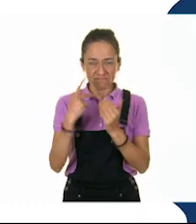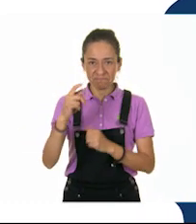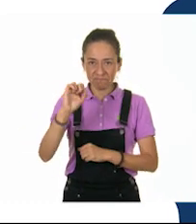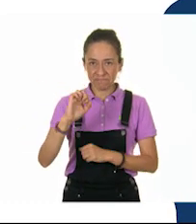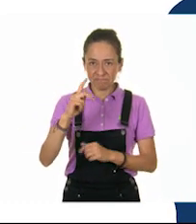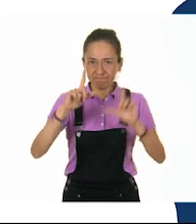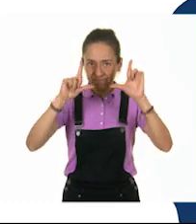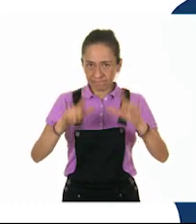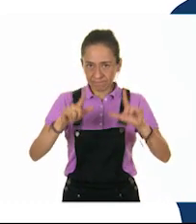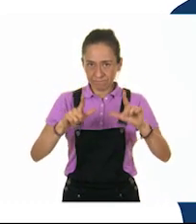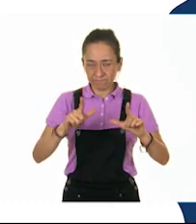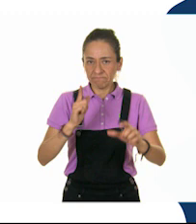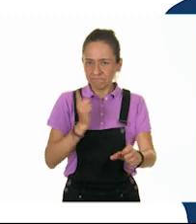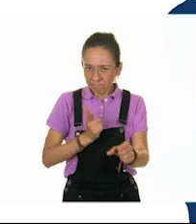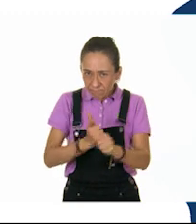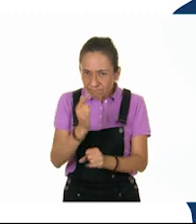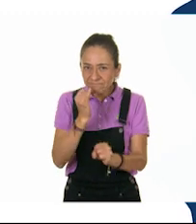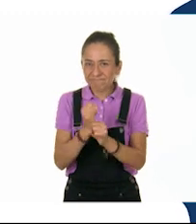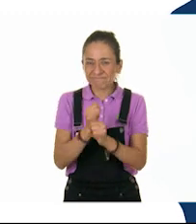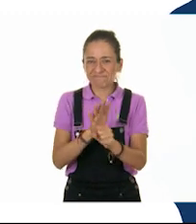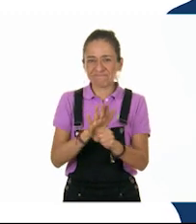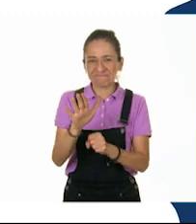en la página